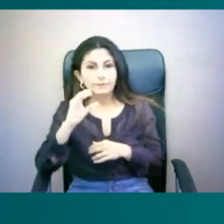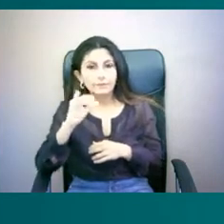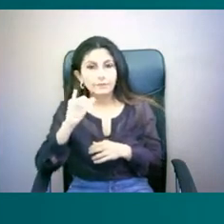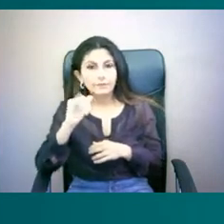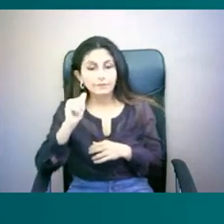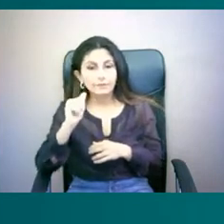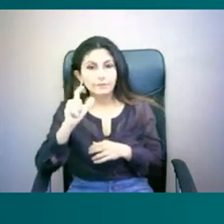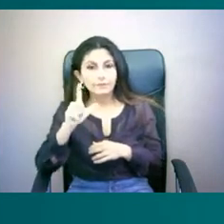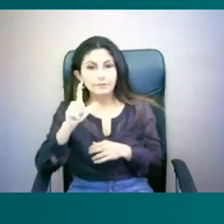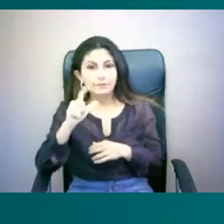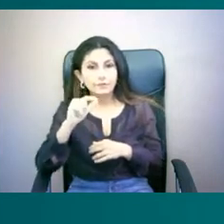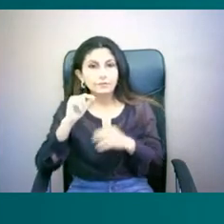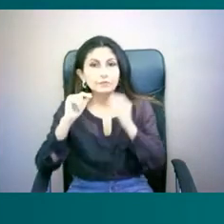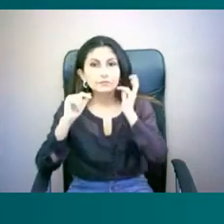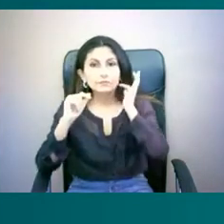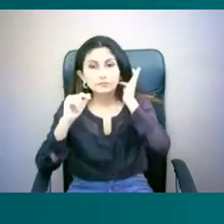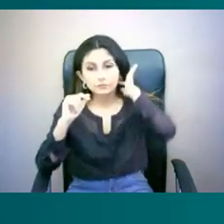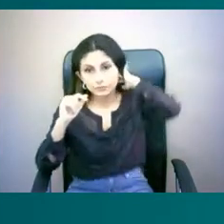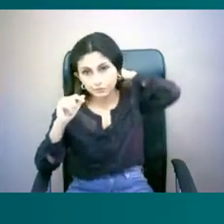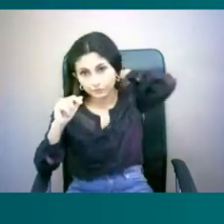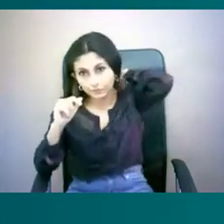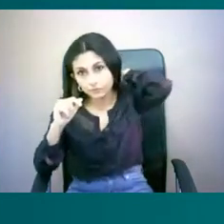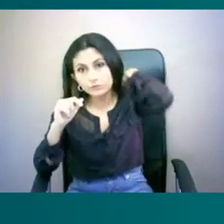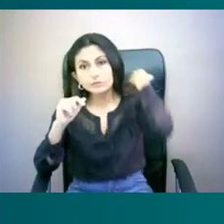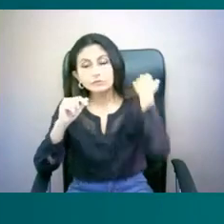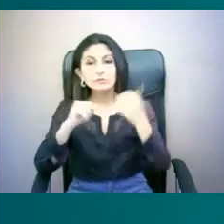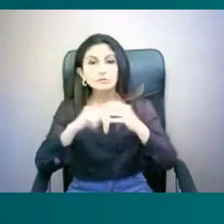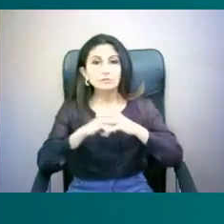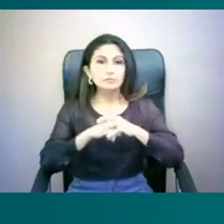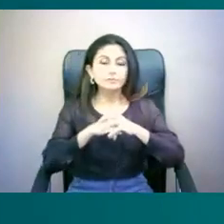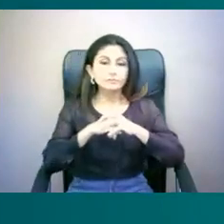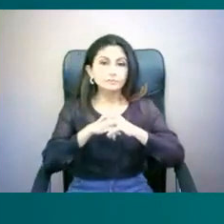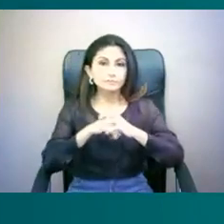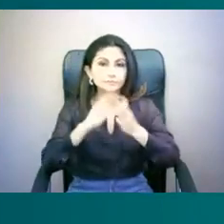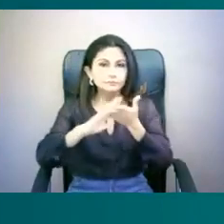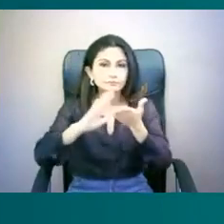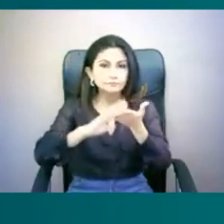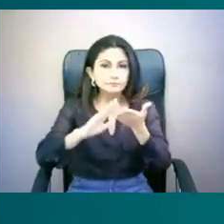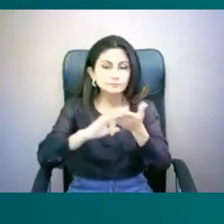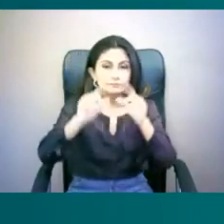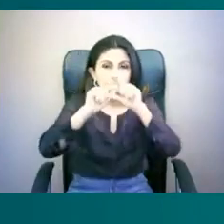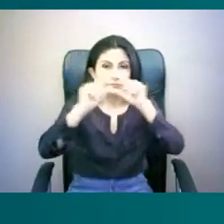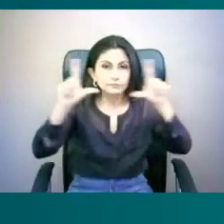la. Bueno, déjenme por aquí que me están diciendo que no ven la presentación. Denme un segundito.